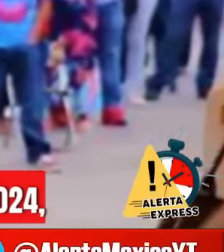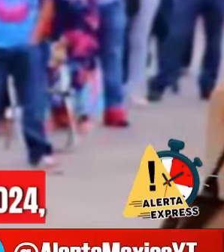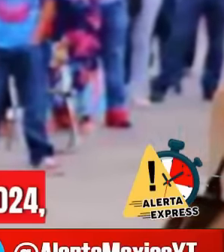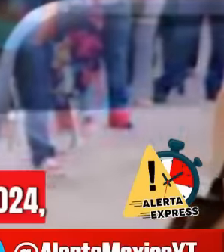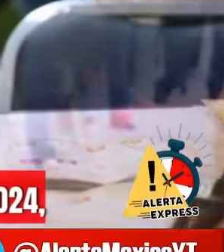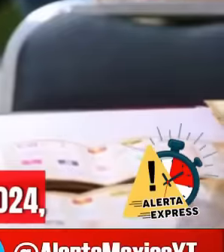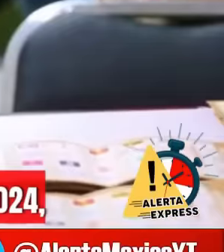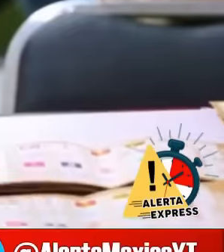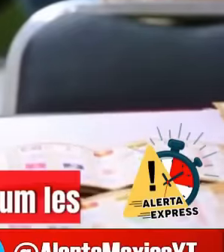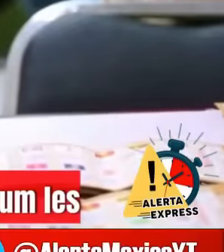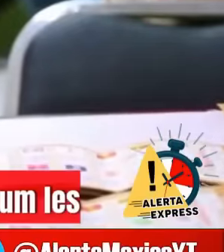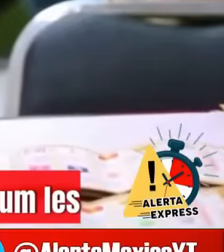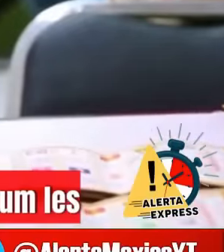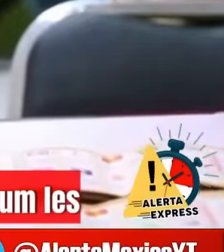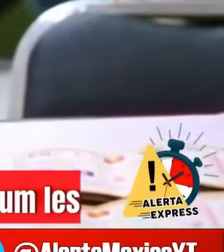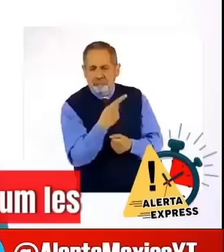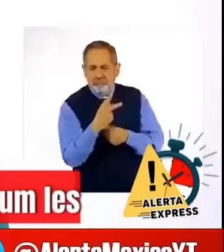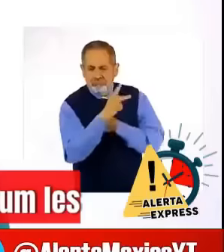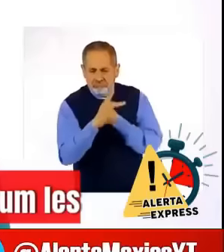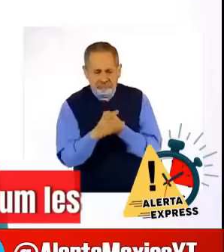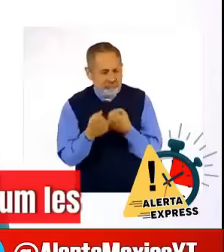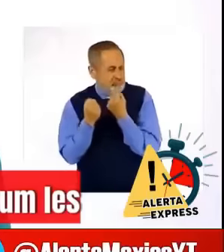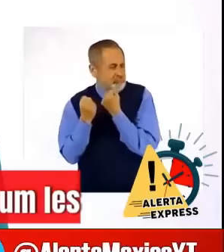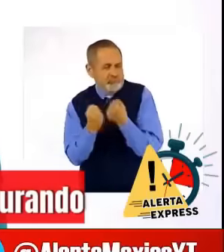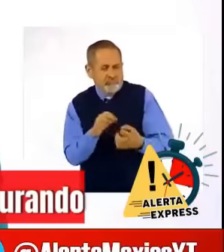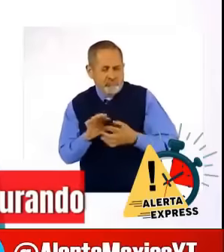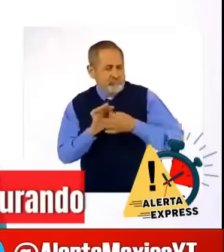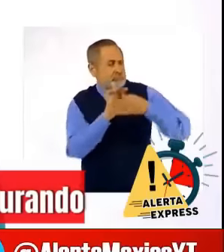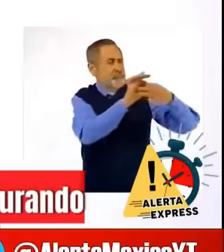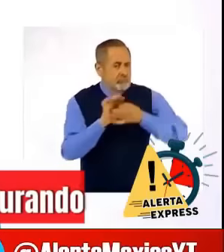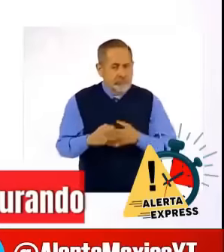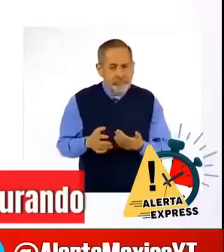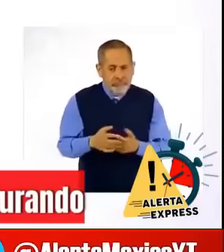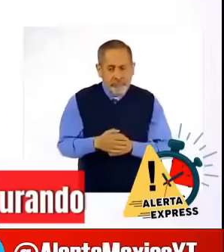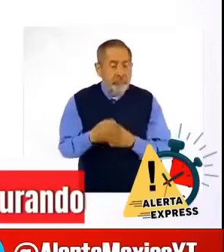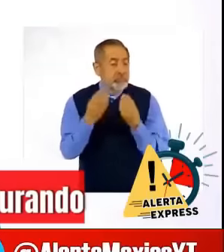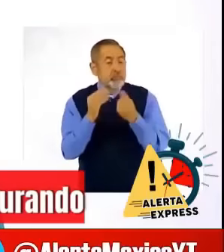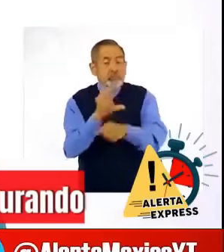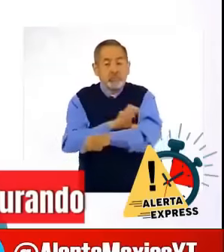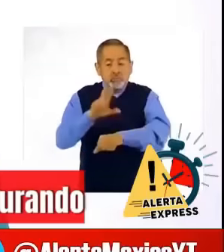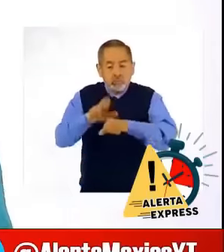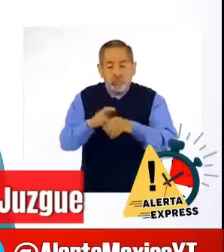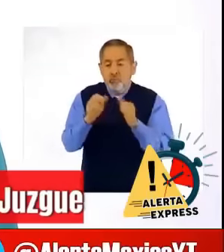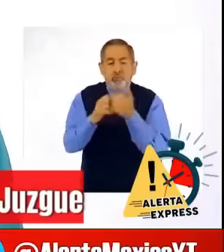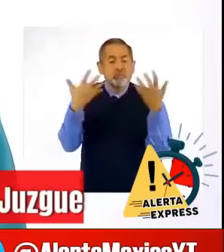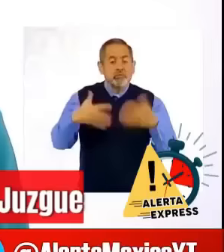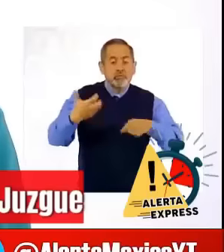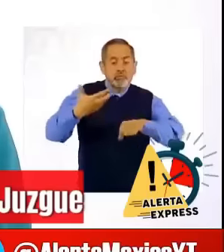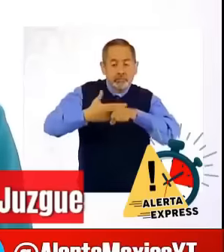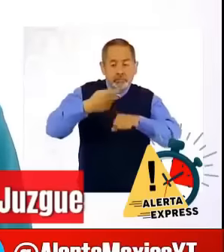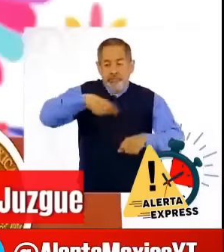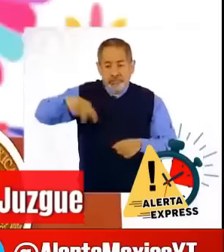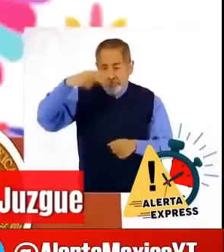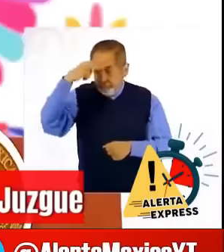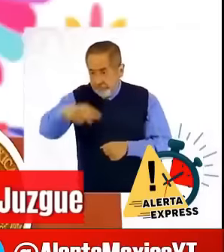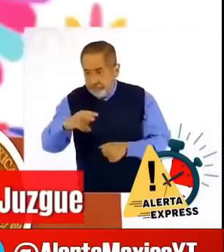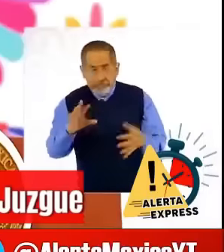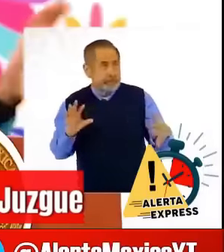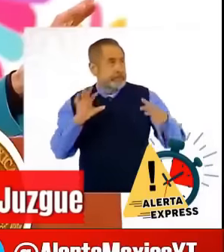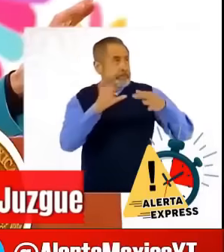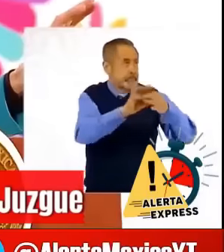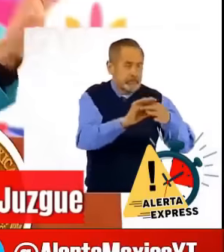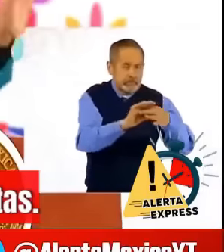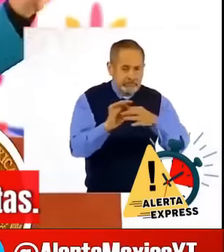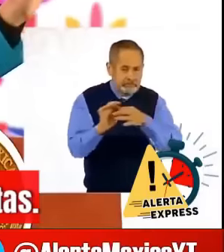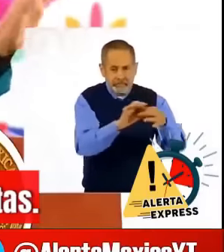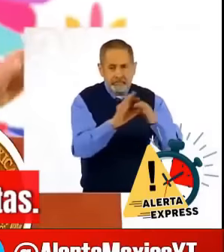del 2024. Es por eso que la doctora Sheinbaum les ha dado tremenda arrastriza, asegurando que no van a obtener lo que